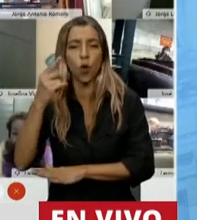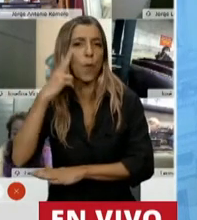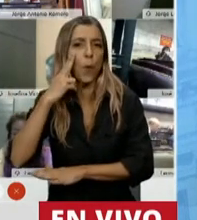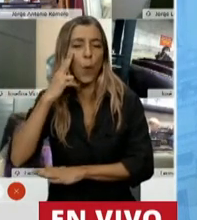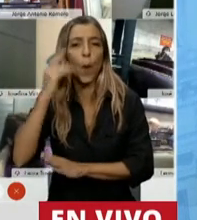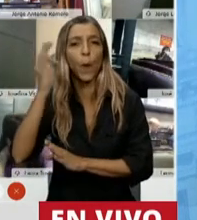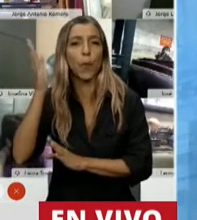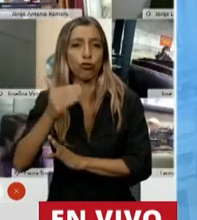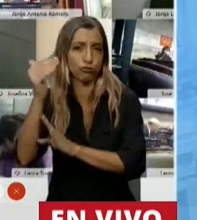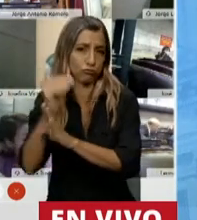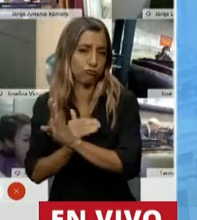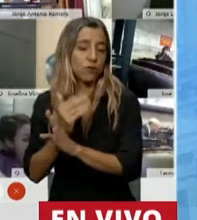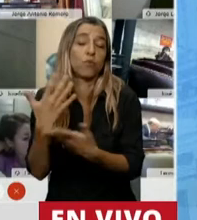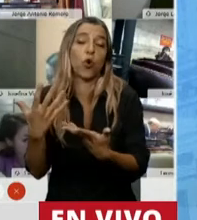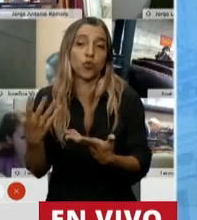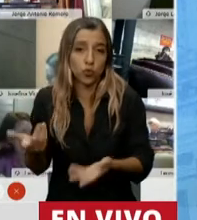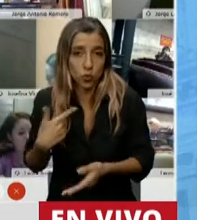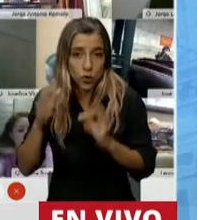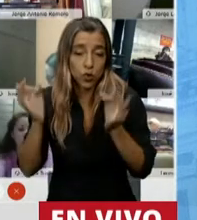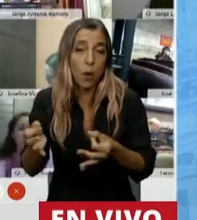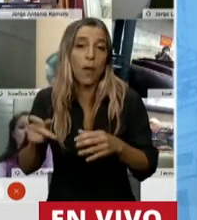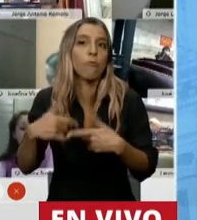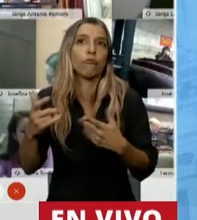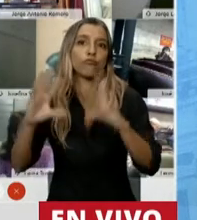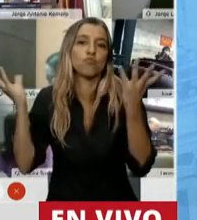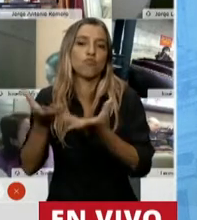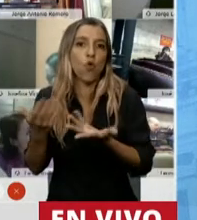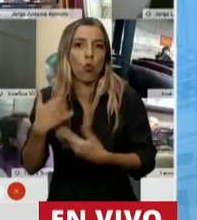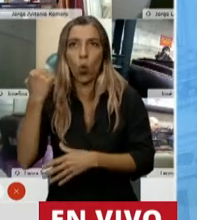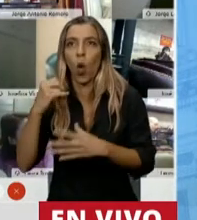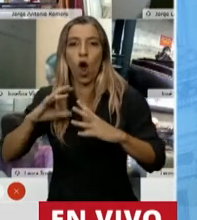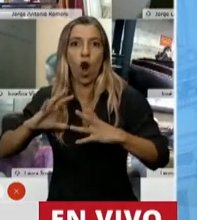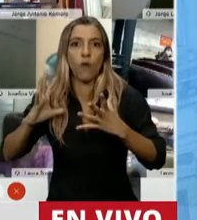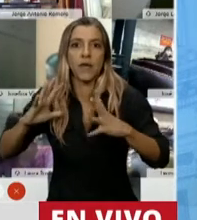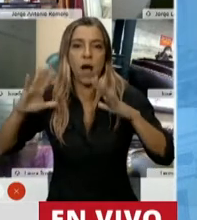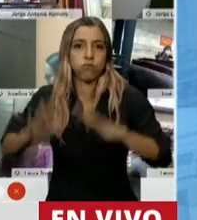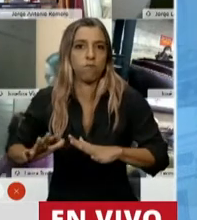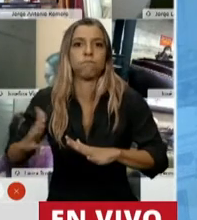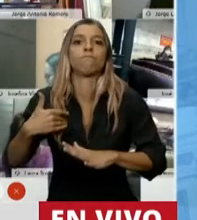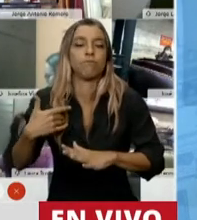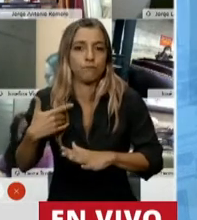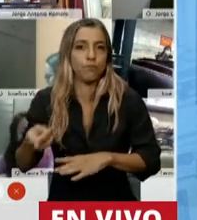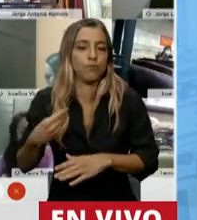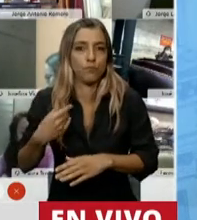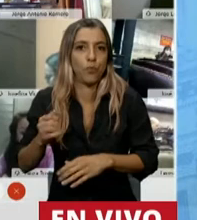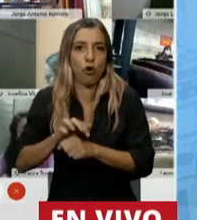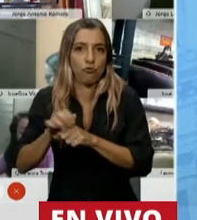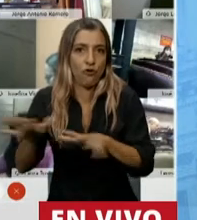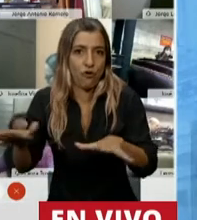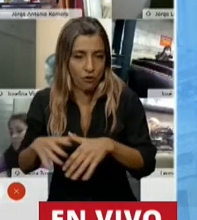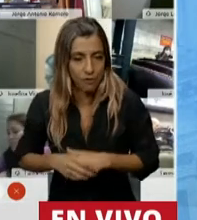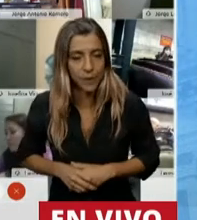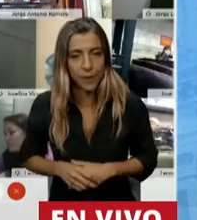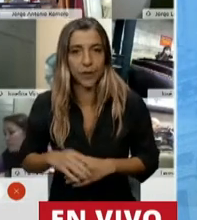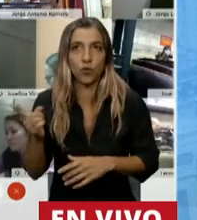12,9%, producto obviamente del apagón económico dado por la cuarentena para combatir la